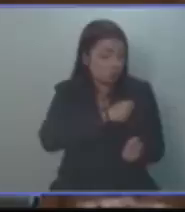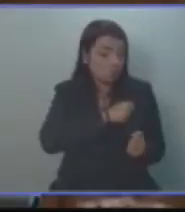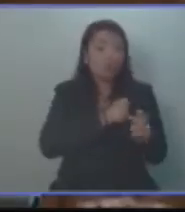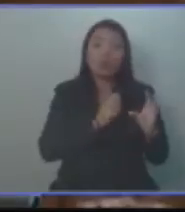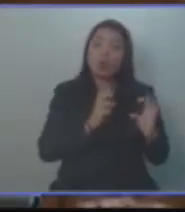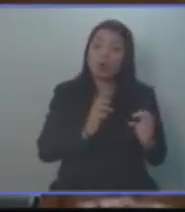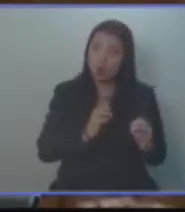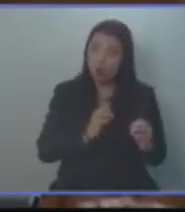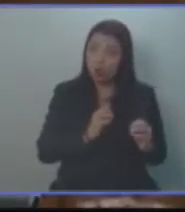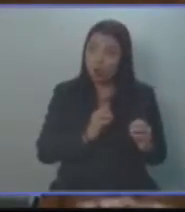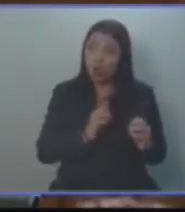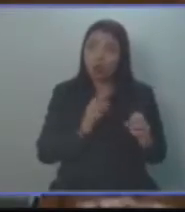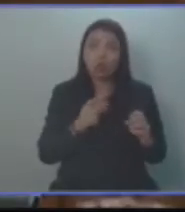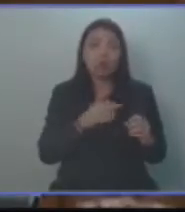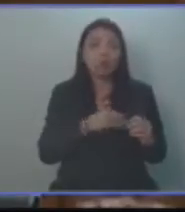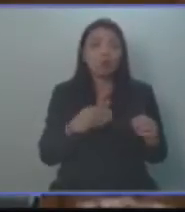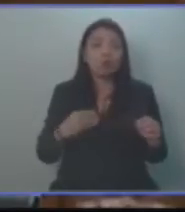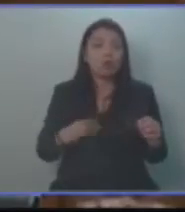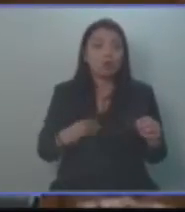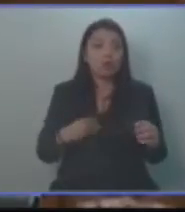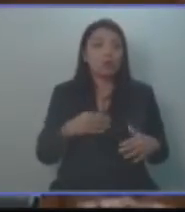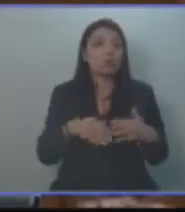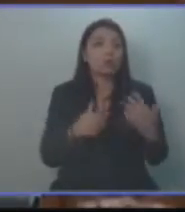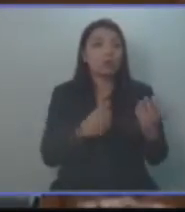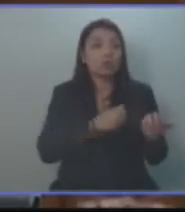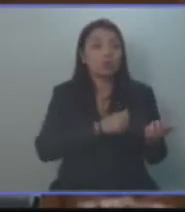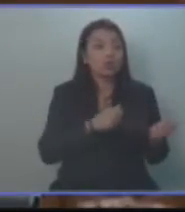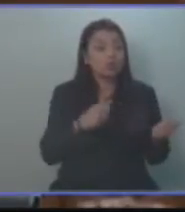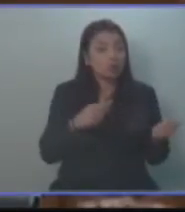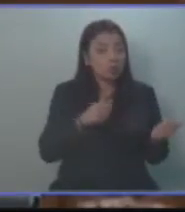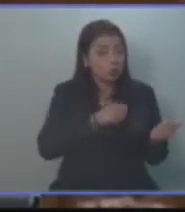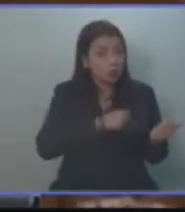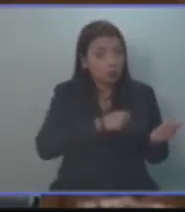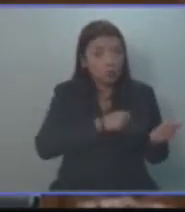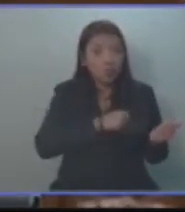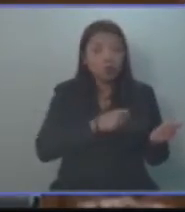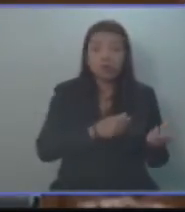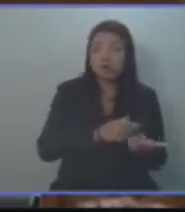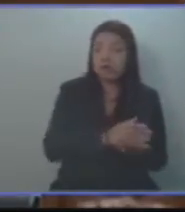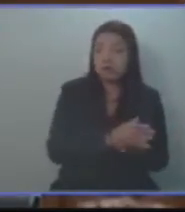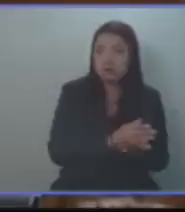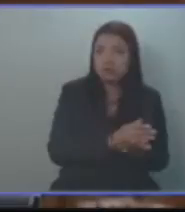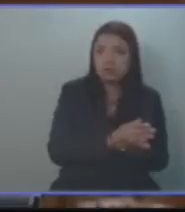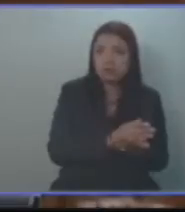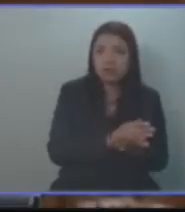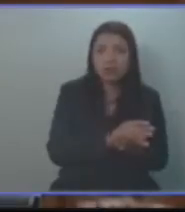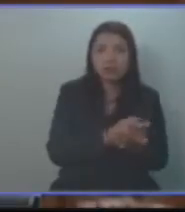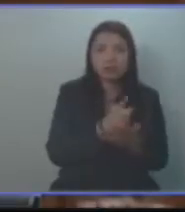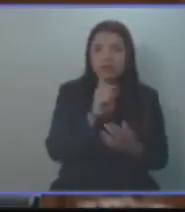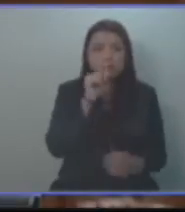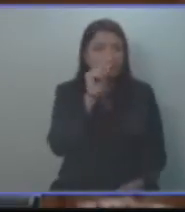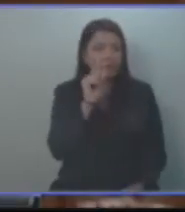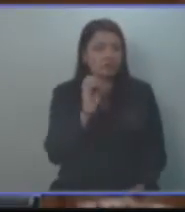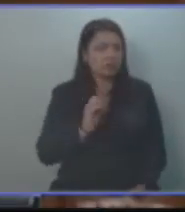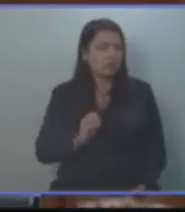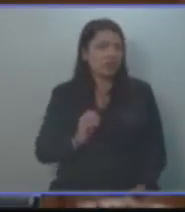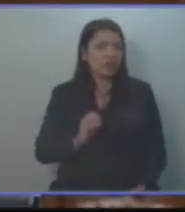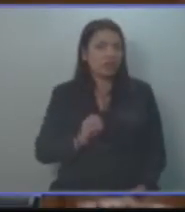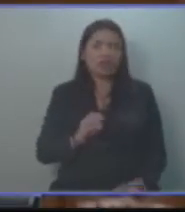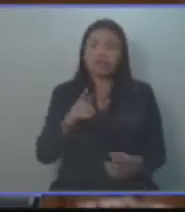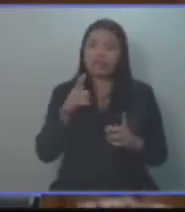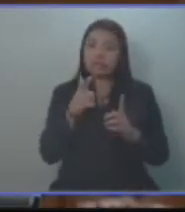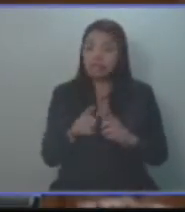de servicios médico-asistenciales sin el permiso respectivo. L. Recibir